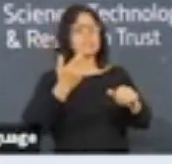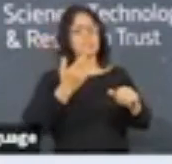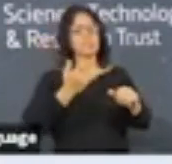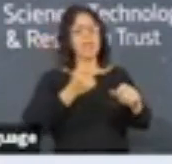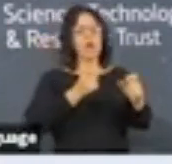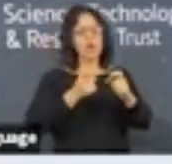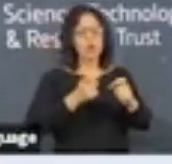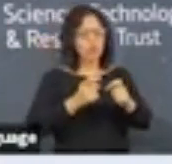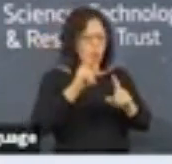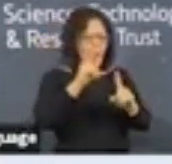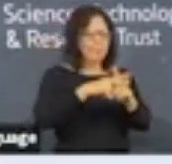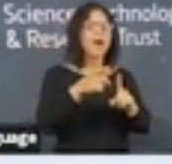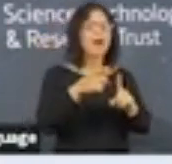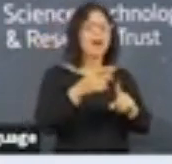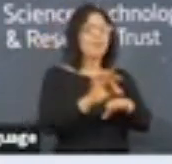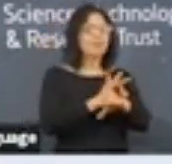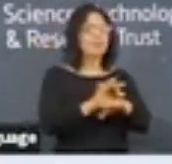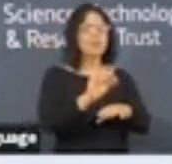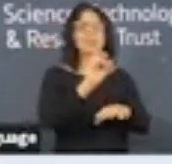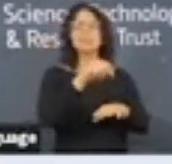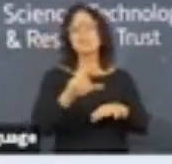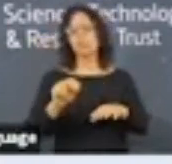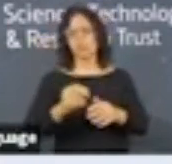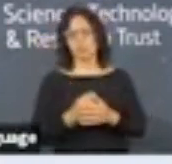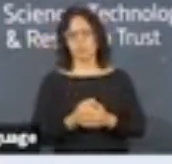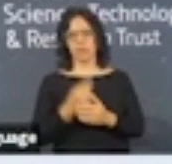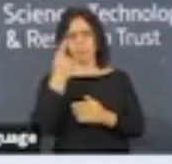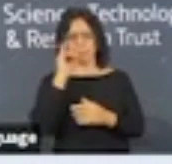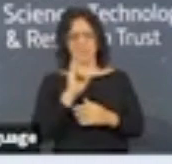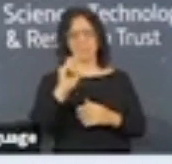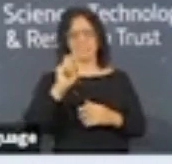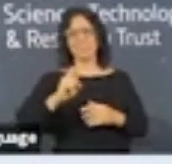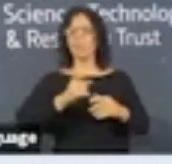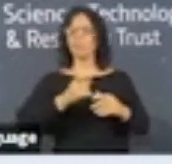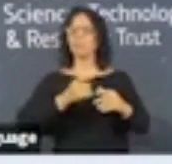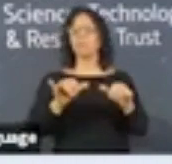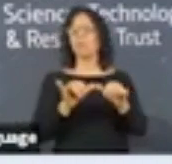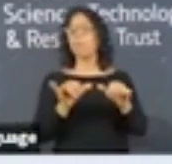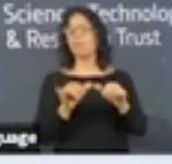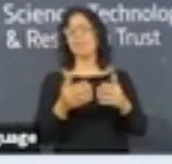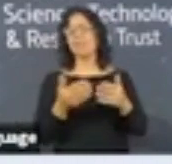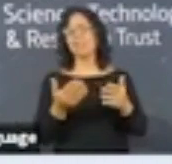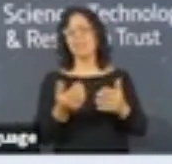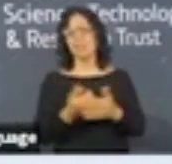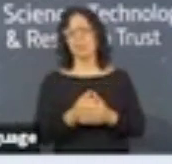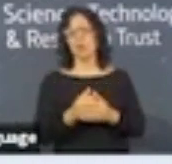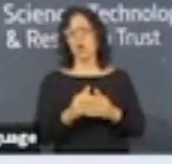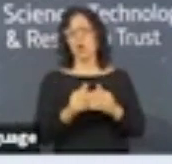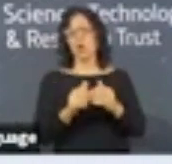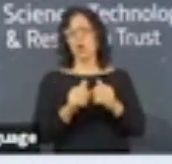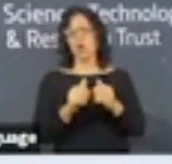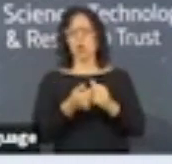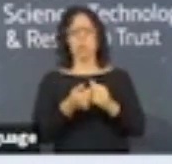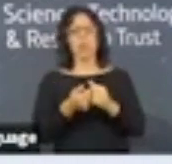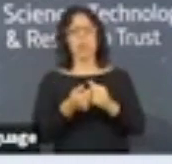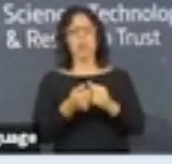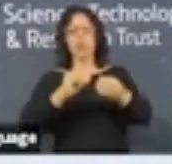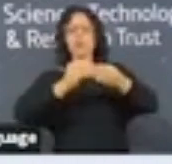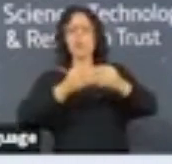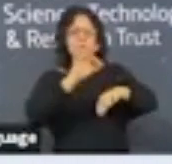de control, entonces tenemos que medir en qué medida pudimos bajar la población y si fue